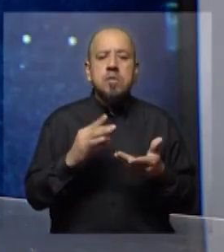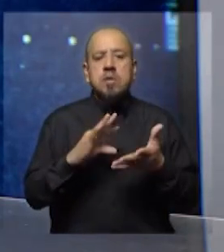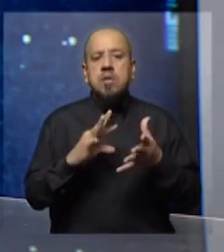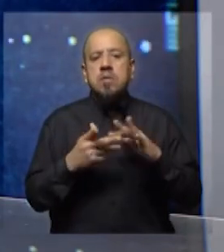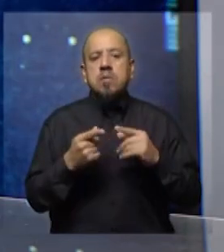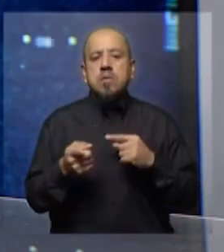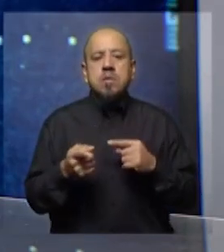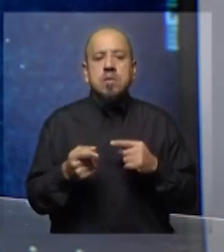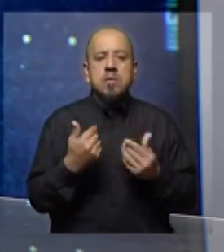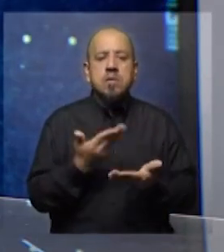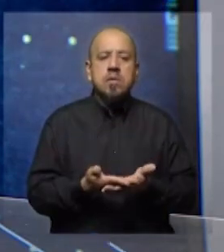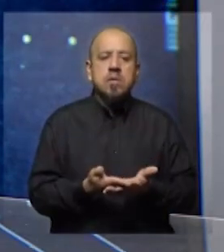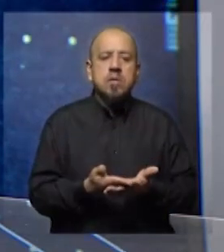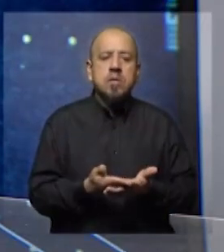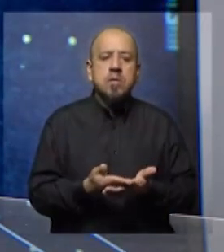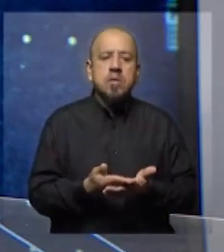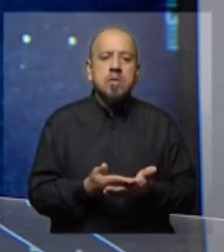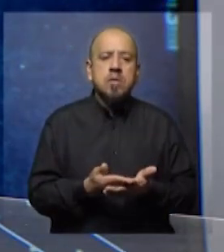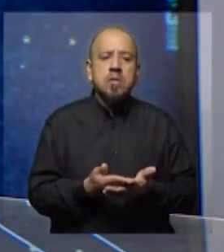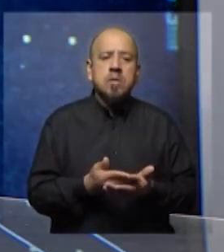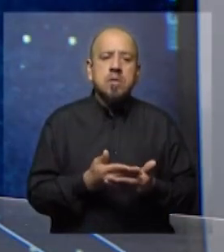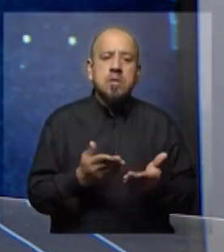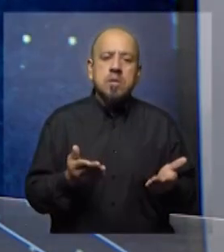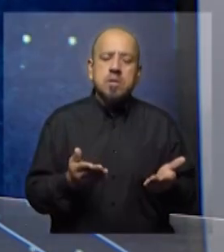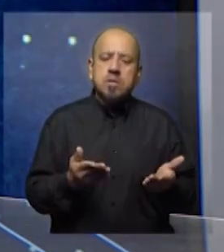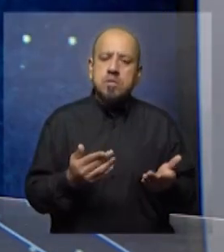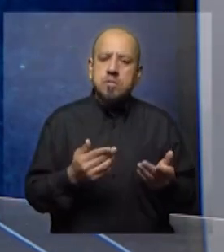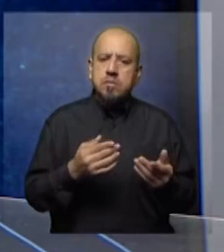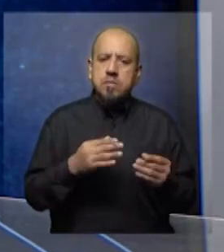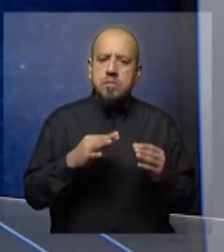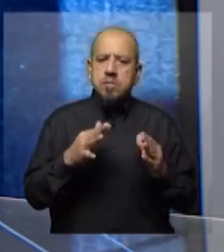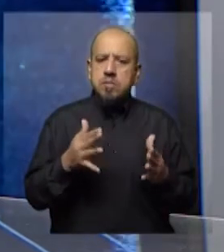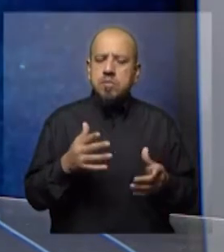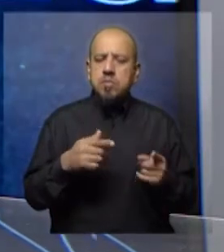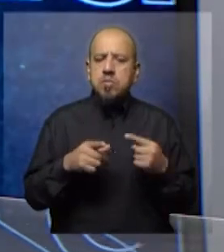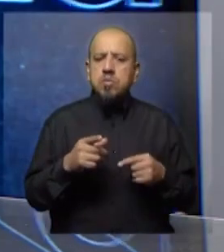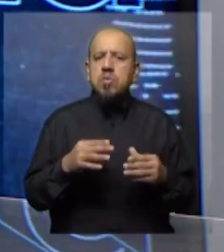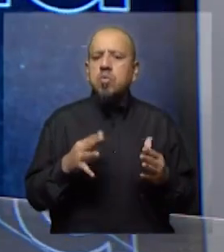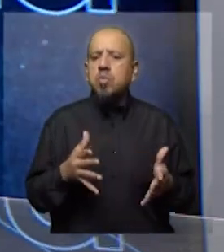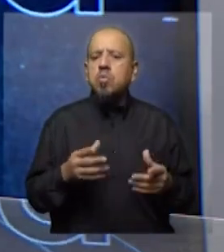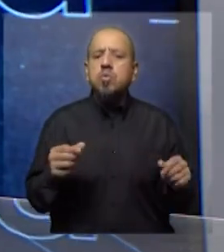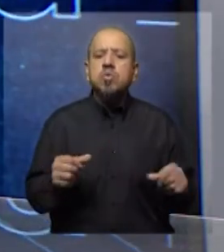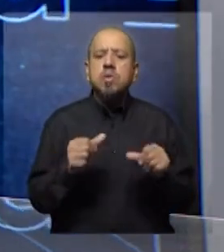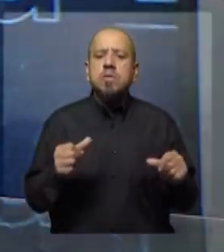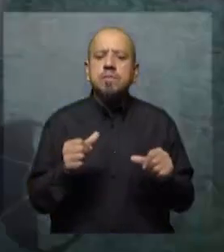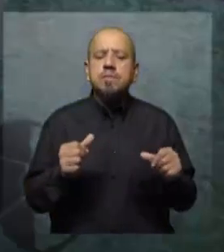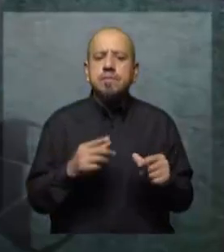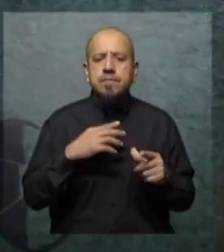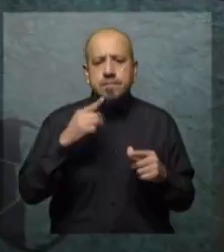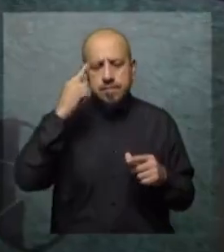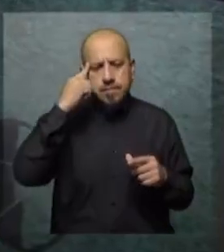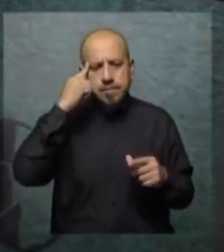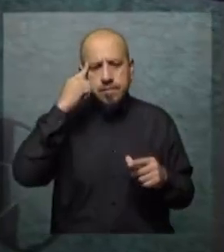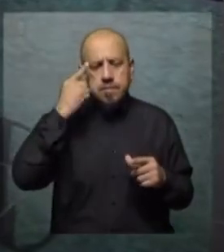como planteaba la la colega previamente que tiene que ver con esta cuestión de bueno cómo produzco Entonces conocimiento y